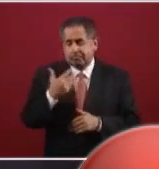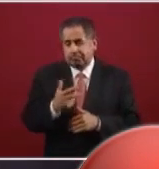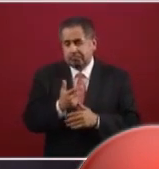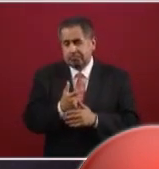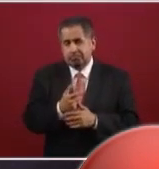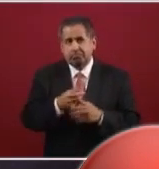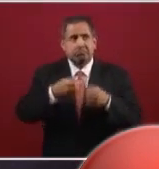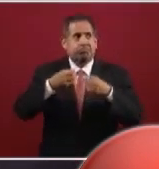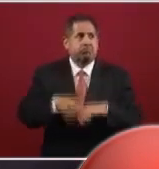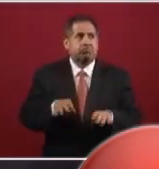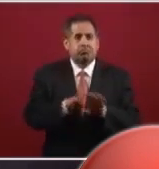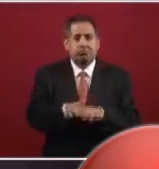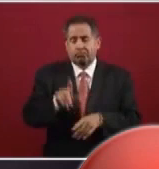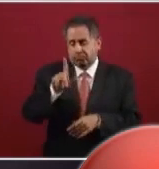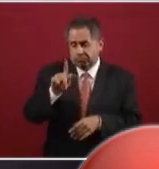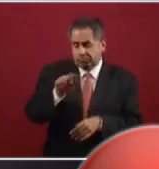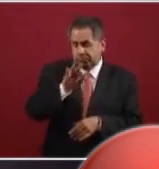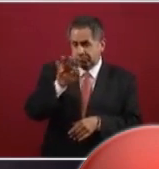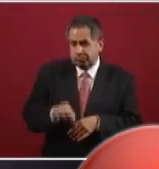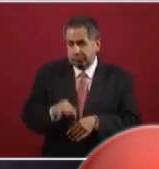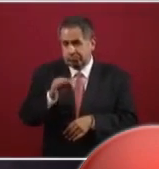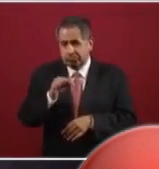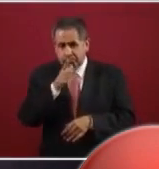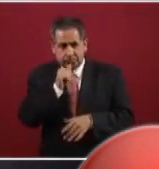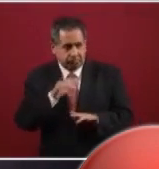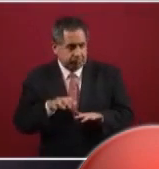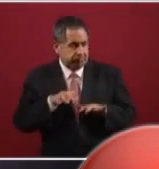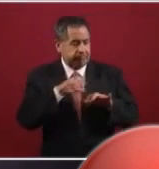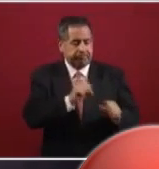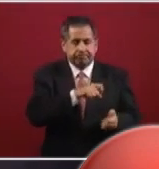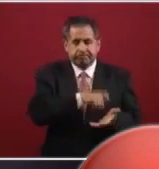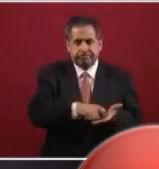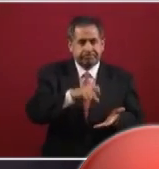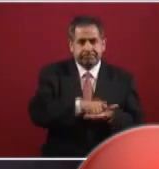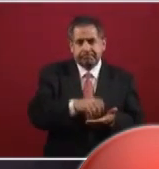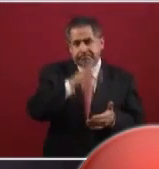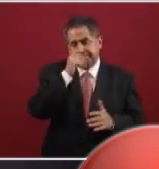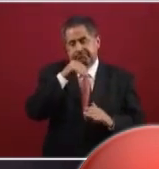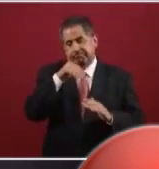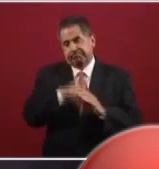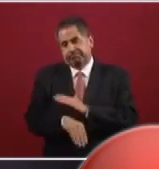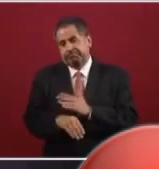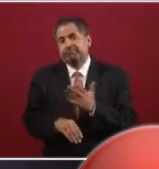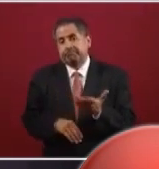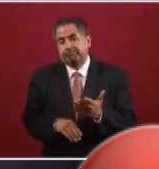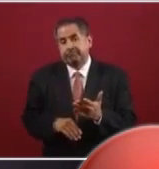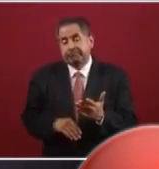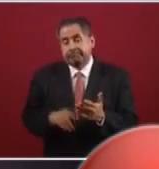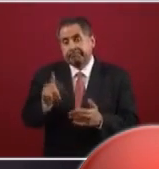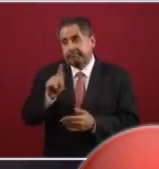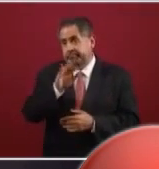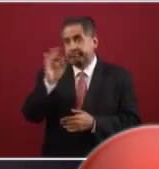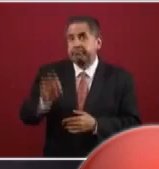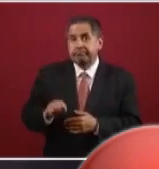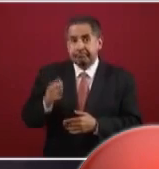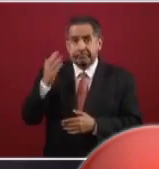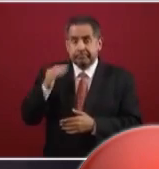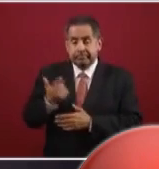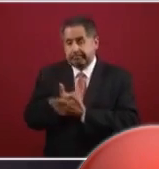como el 70% de su poder de compra, de su poder adquisitivo, el salario